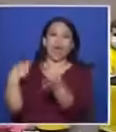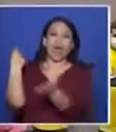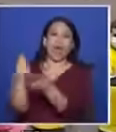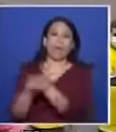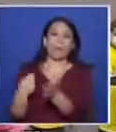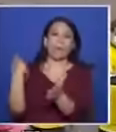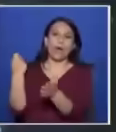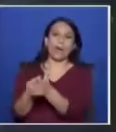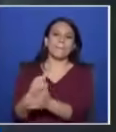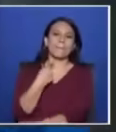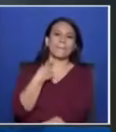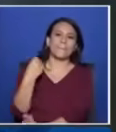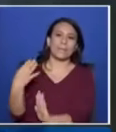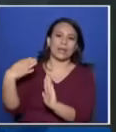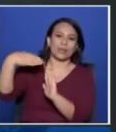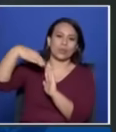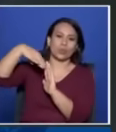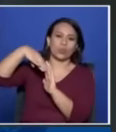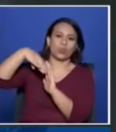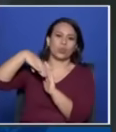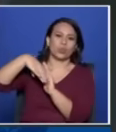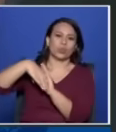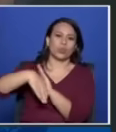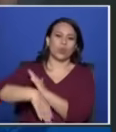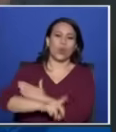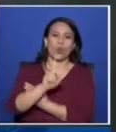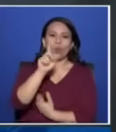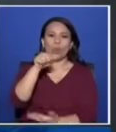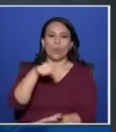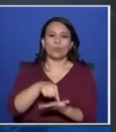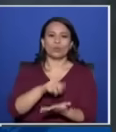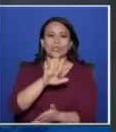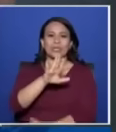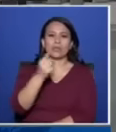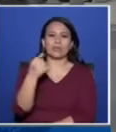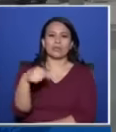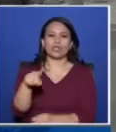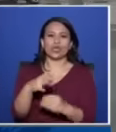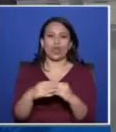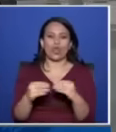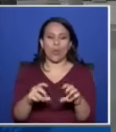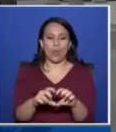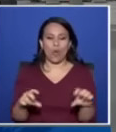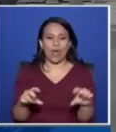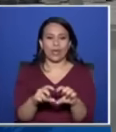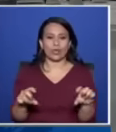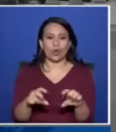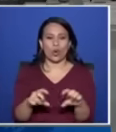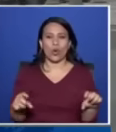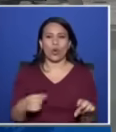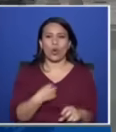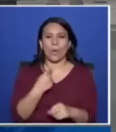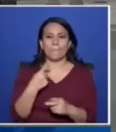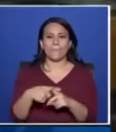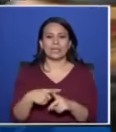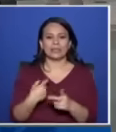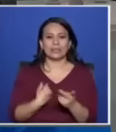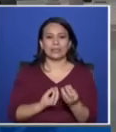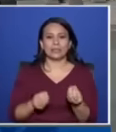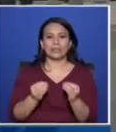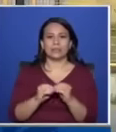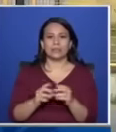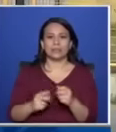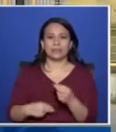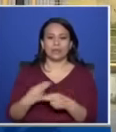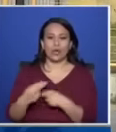las pérdidas ascienden a 1.5 millones de dólares, solo por taquilla y activaciones de marcas. A eso se suma la